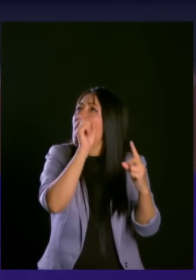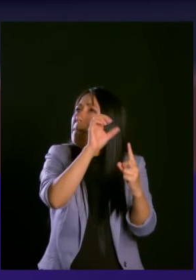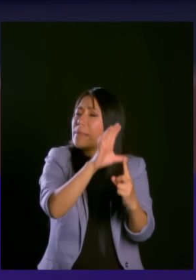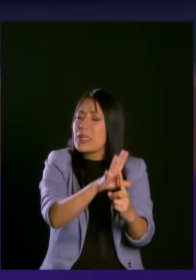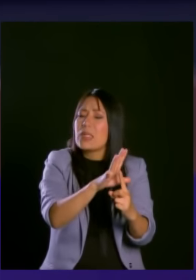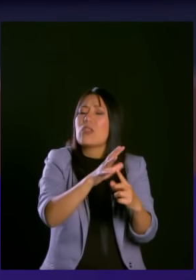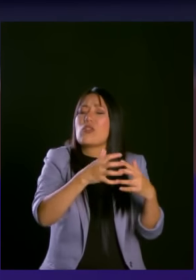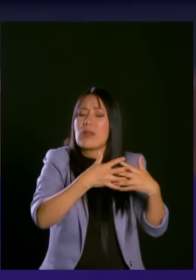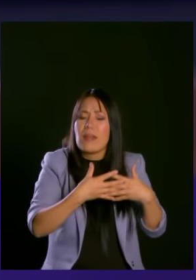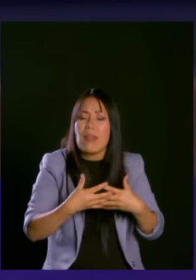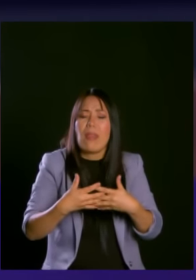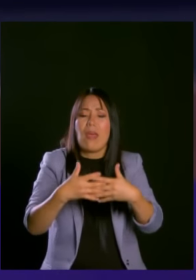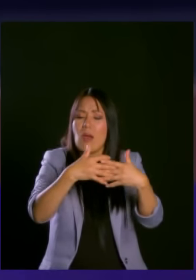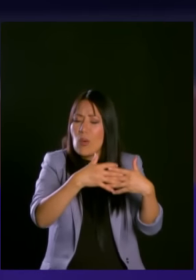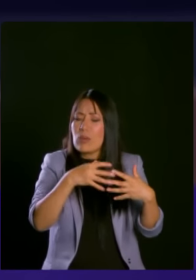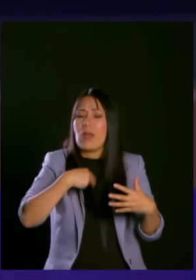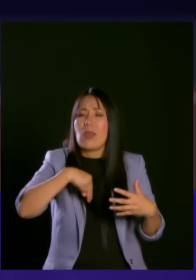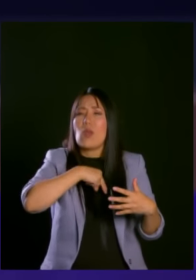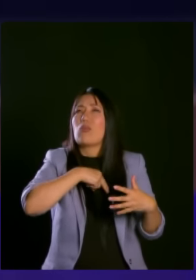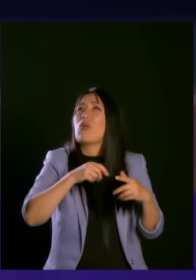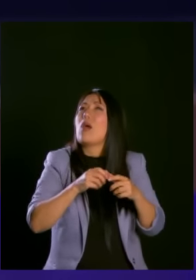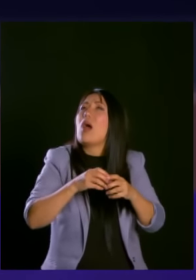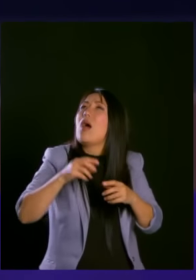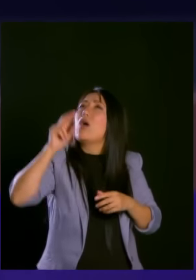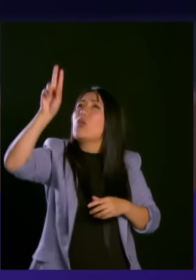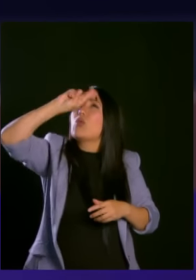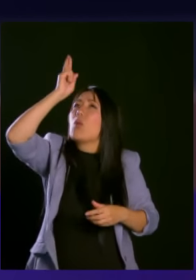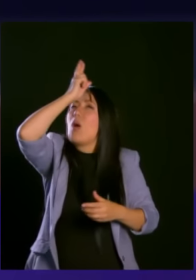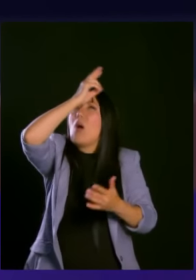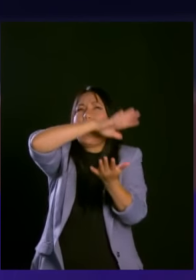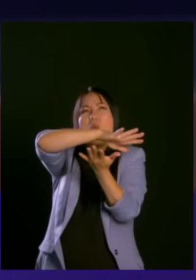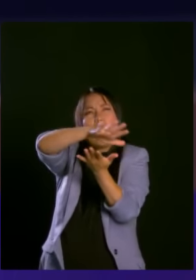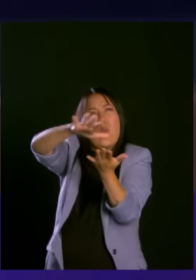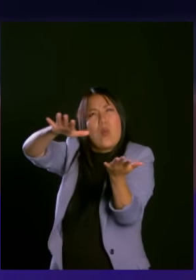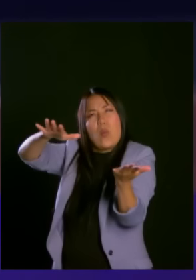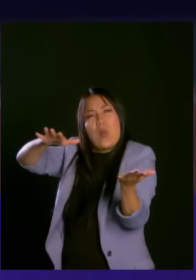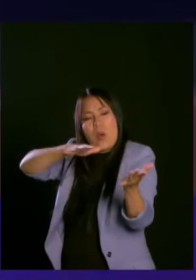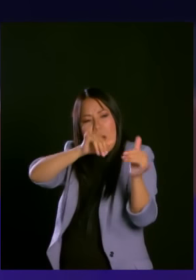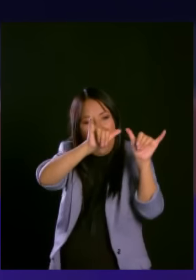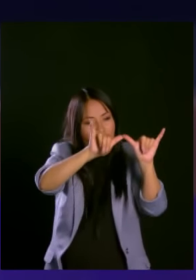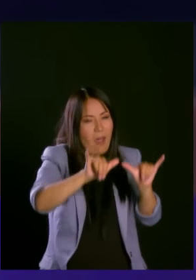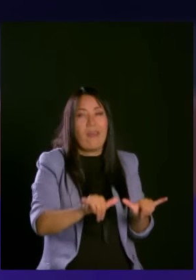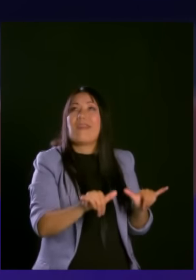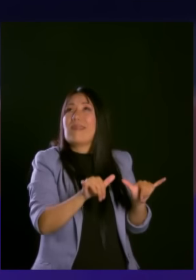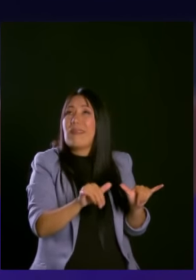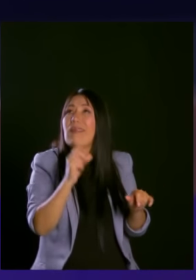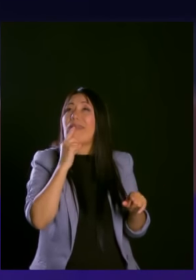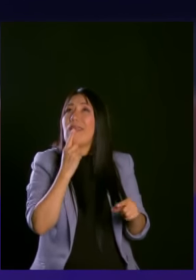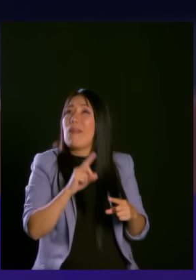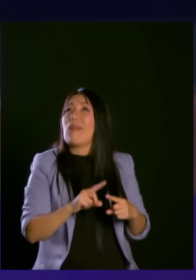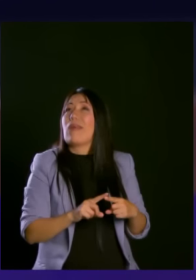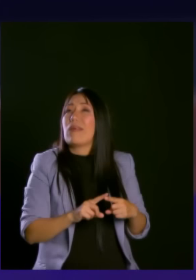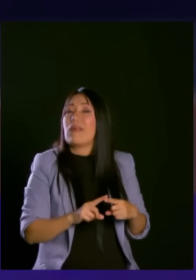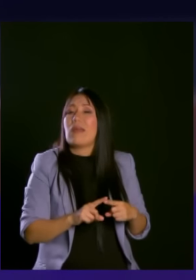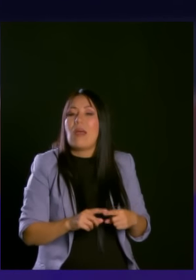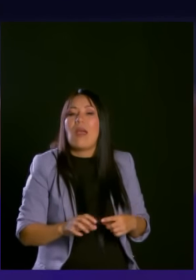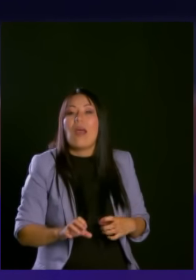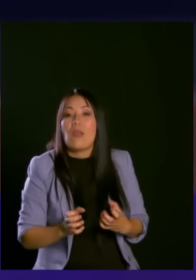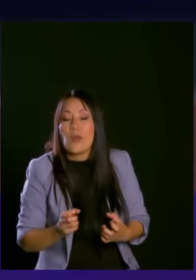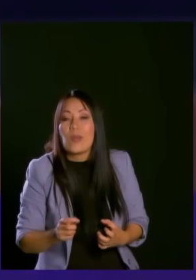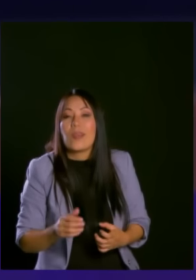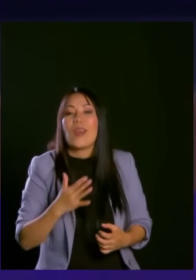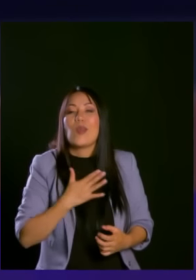a hacer negocios y vamos a expandir tu reino. Porque entonces hoy yo te puedo decir que la presencia